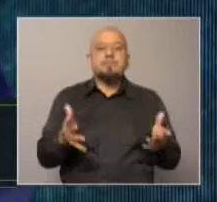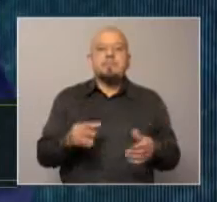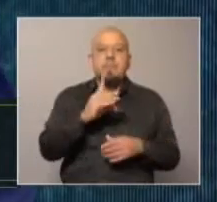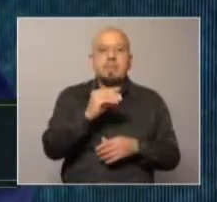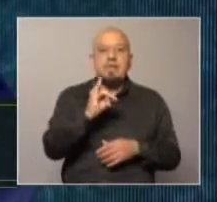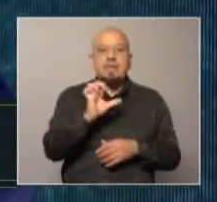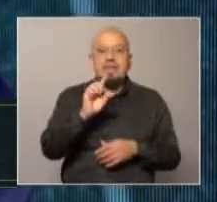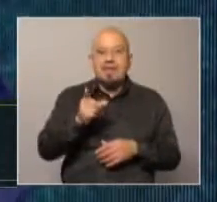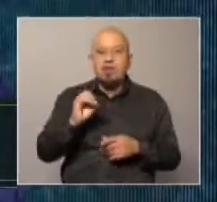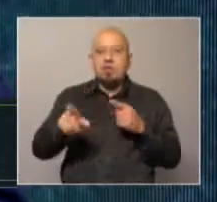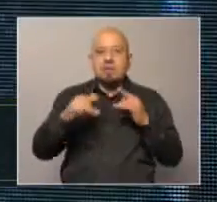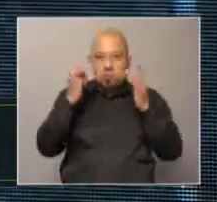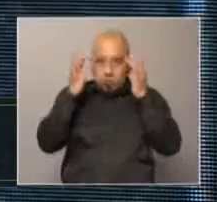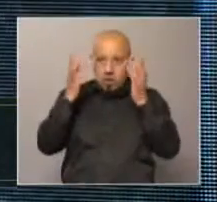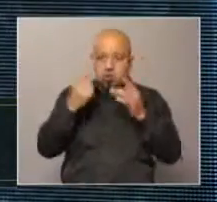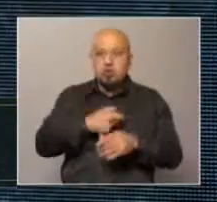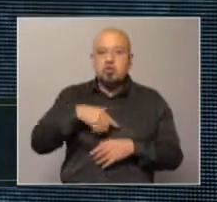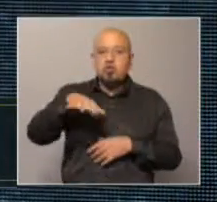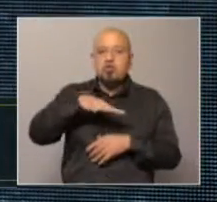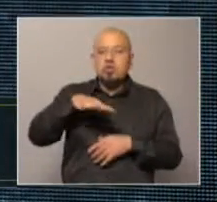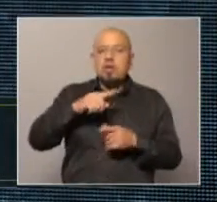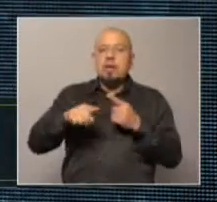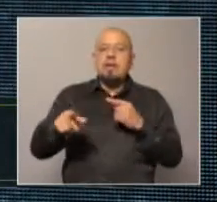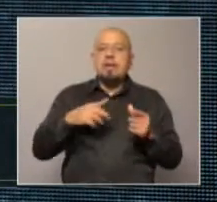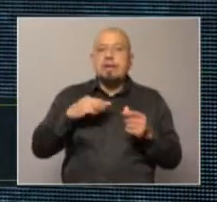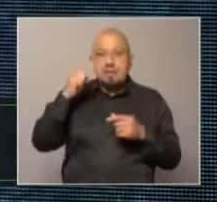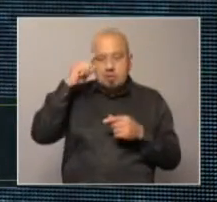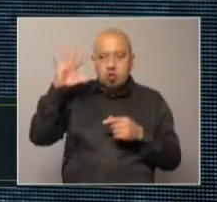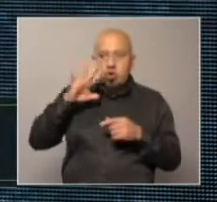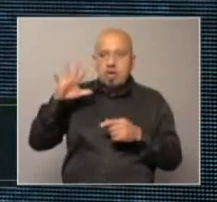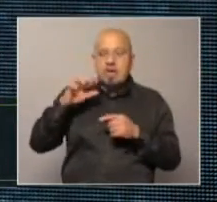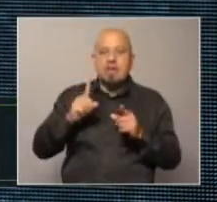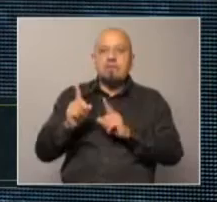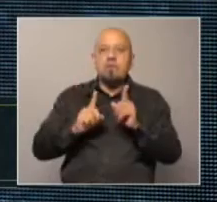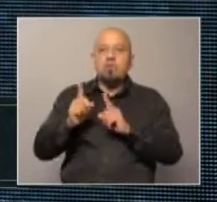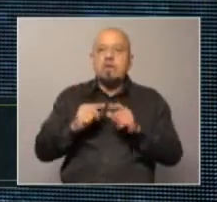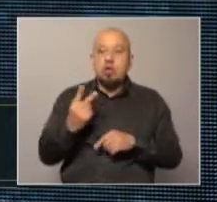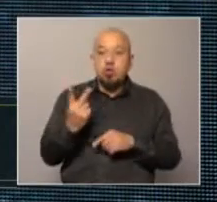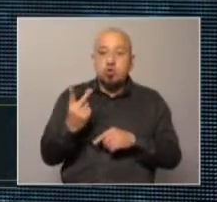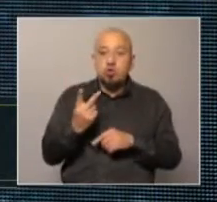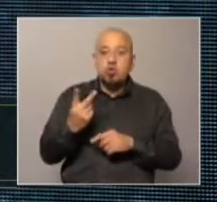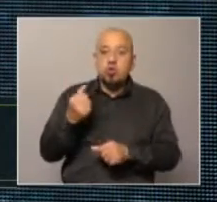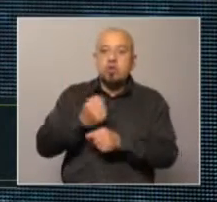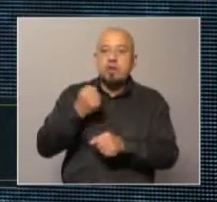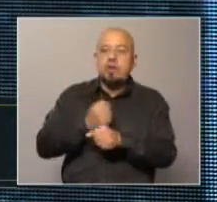Silva Valerio, educador social, magíster en psicología y educación de la UDELAR, ambos académicos que